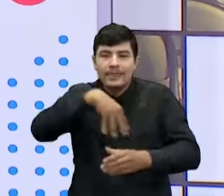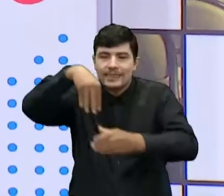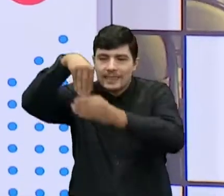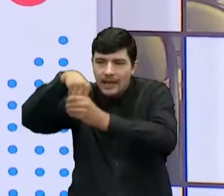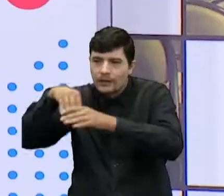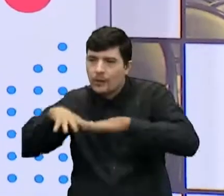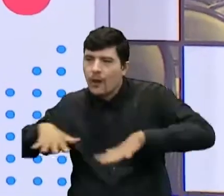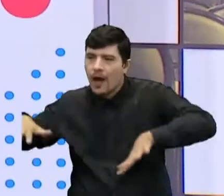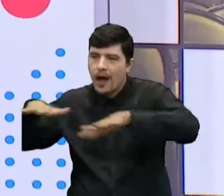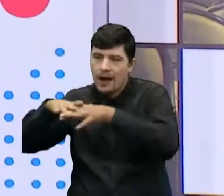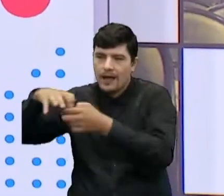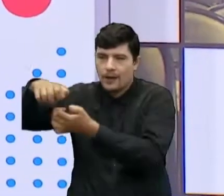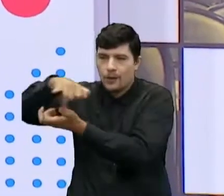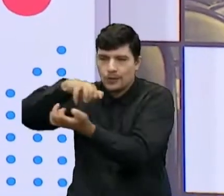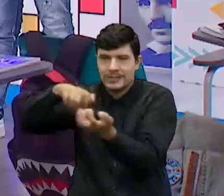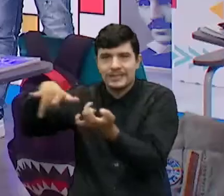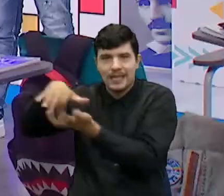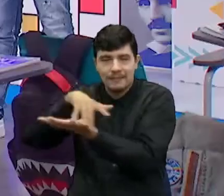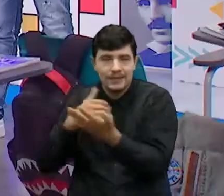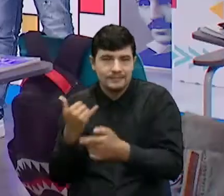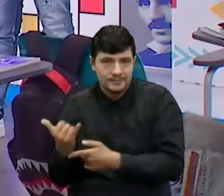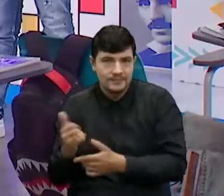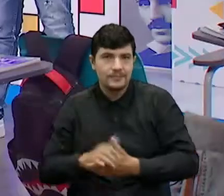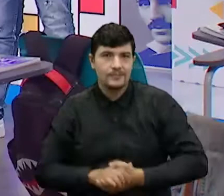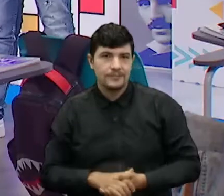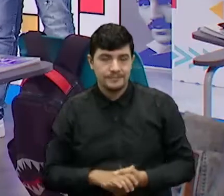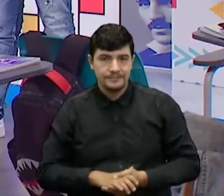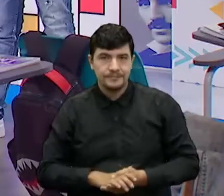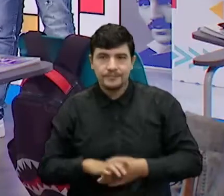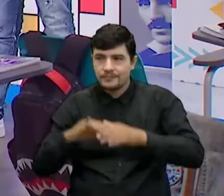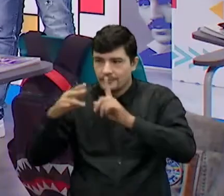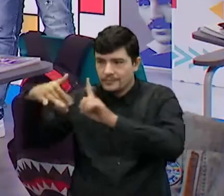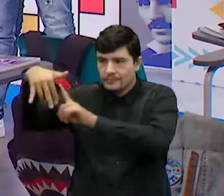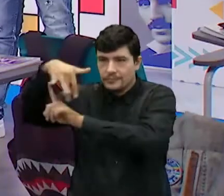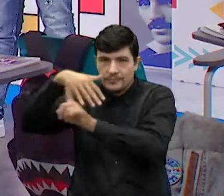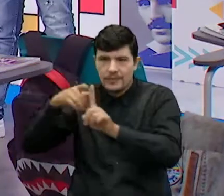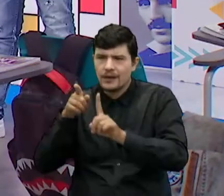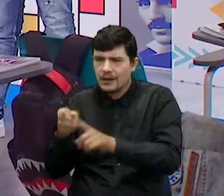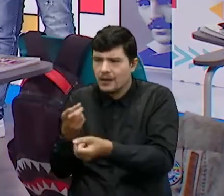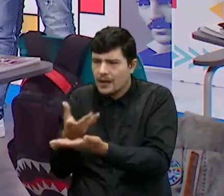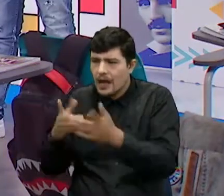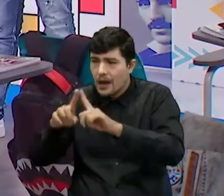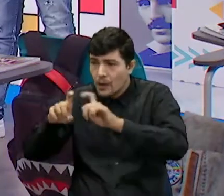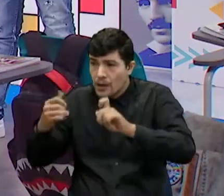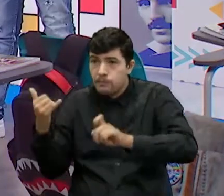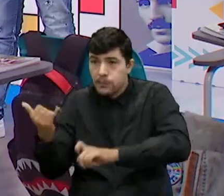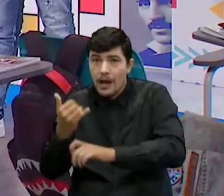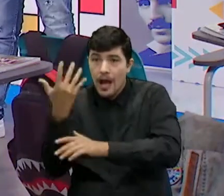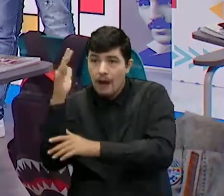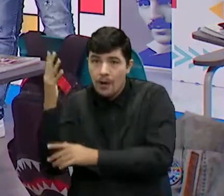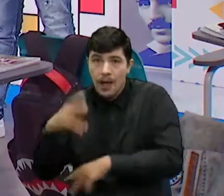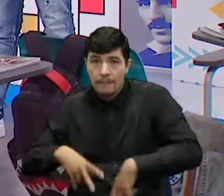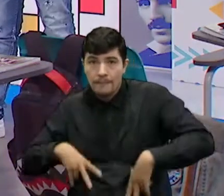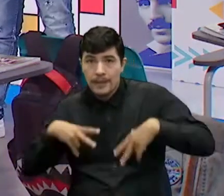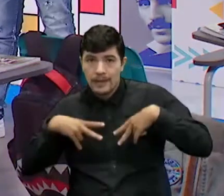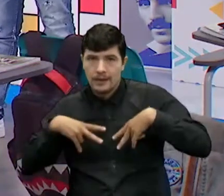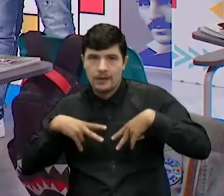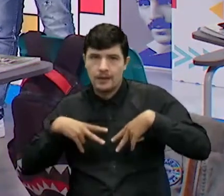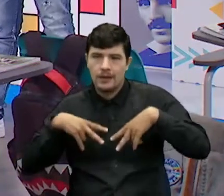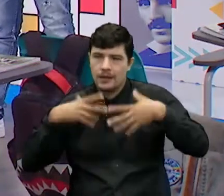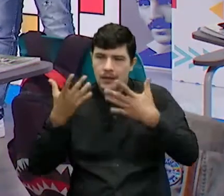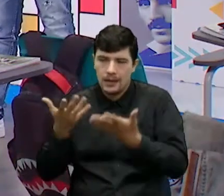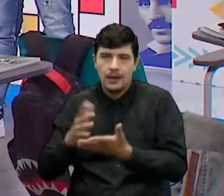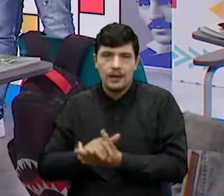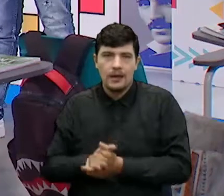Vida, ¿cierto? Y los abióticos Los físicos Los físicos, o el entorno Son objetos que no tienen vida Bueno, pero tienen que ser un